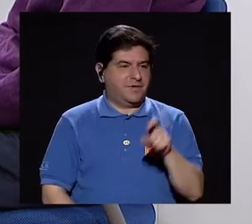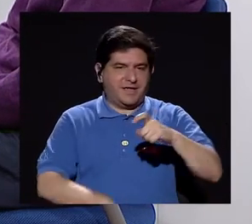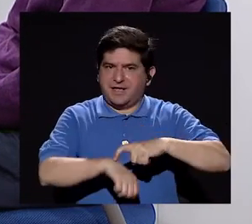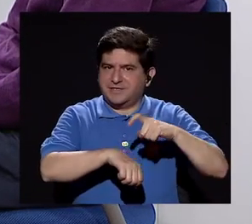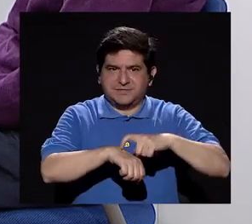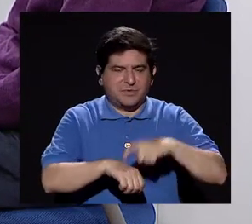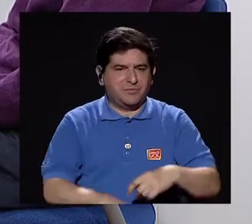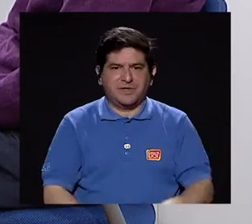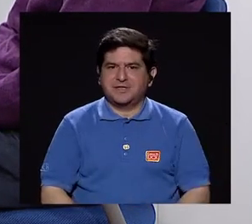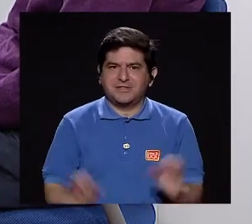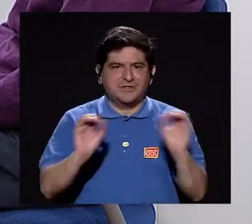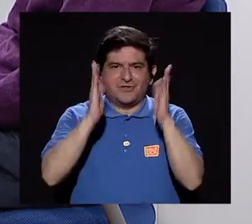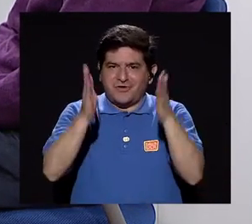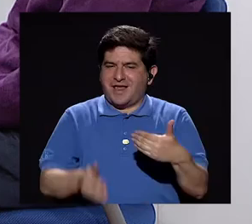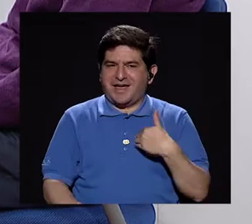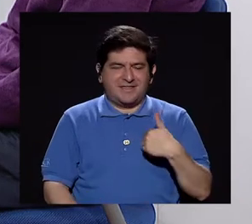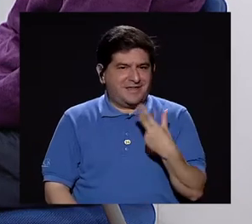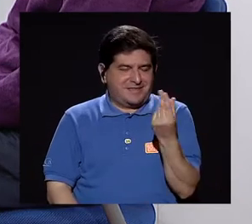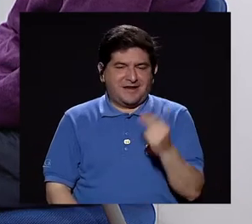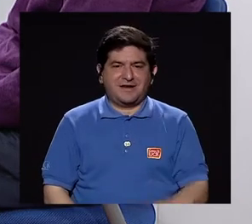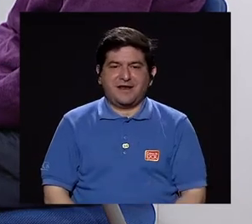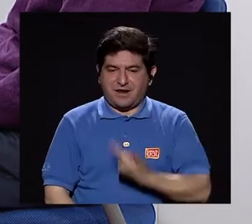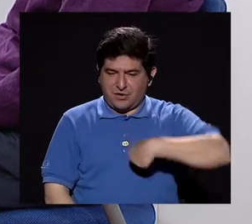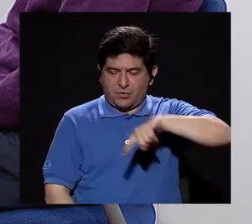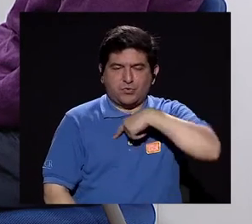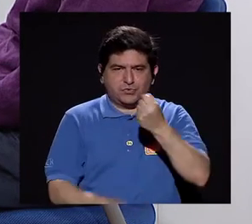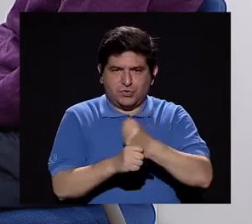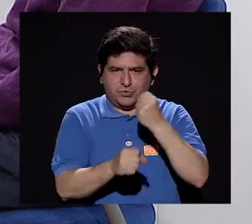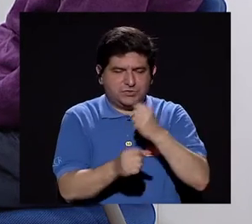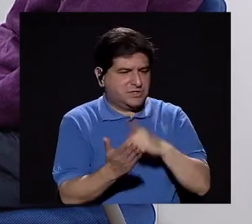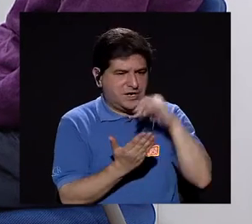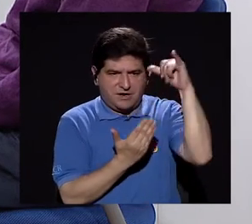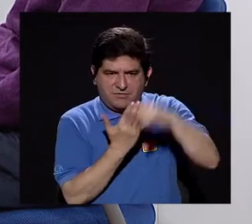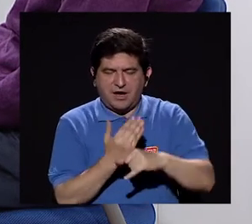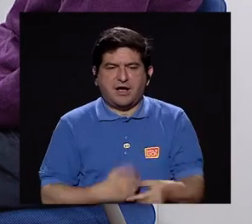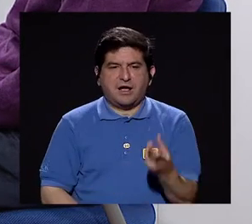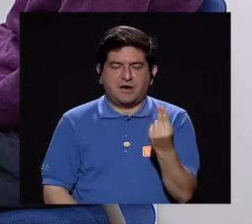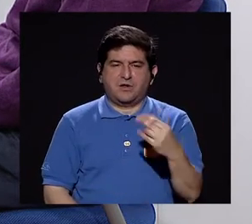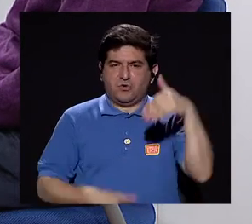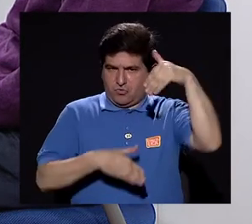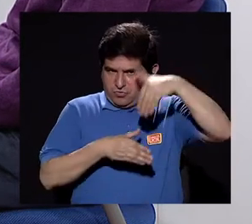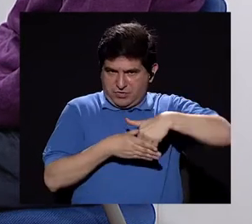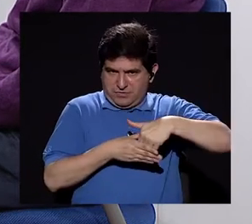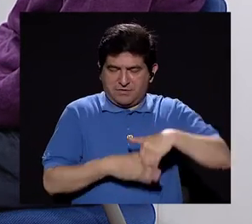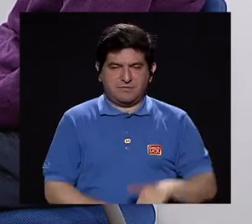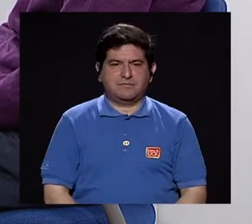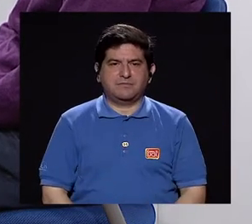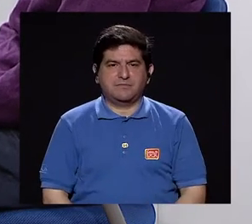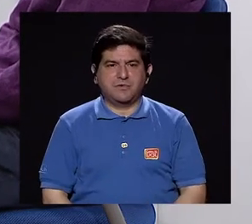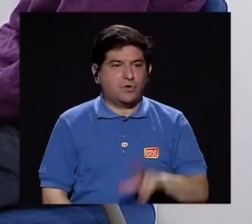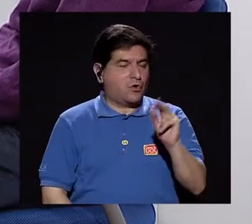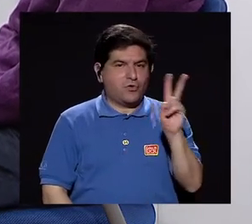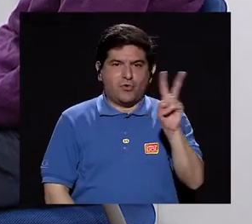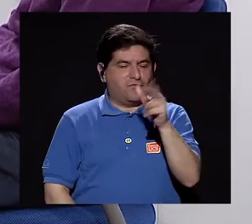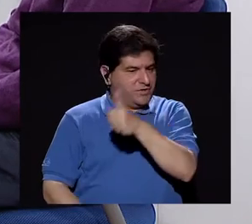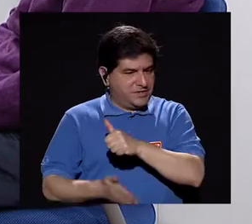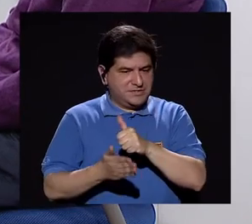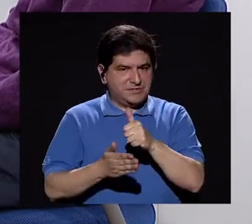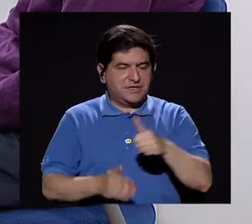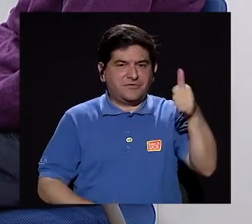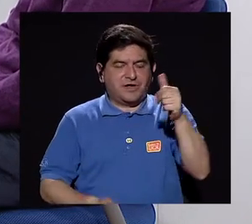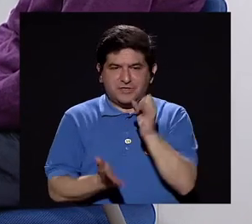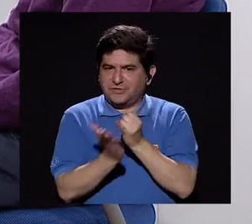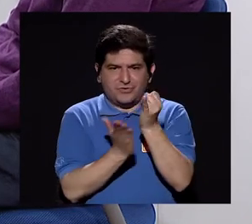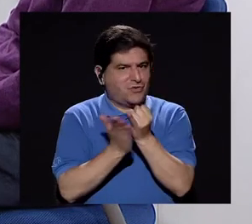investigación verdad trabajamos el proyecto este con fondos internos de hecho ni siquiera de la vicerrectoría de investigación